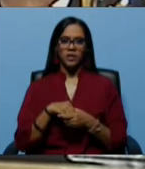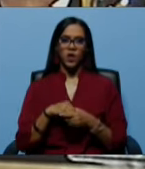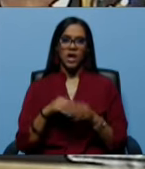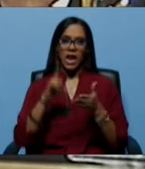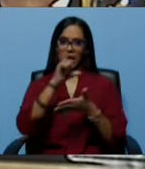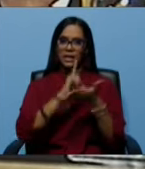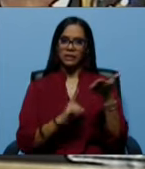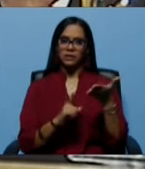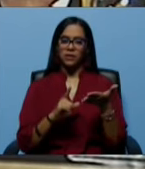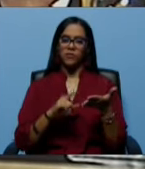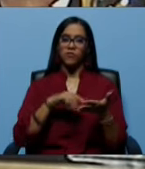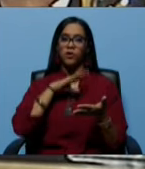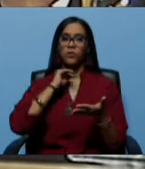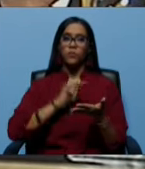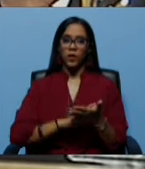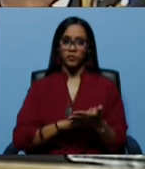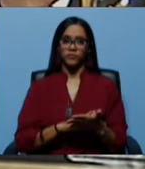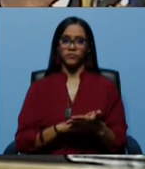Fueron asesinados.